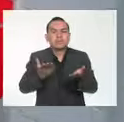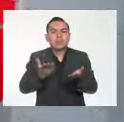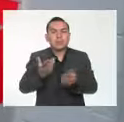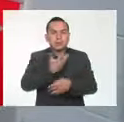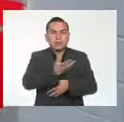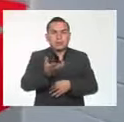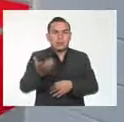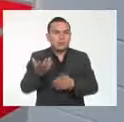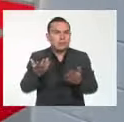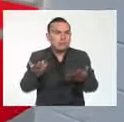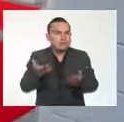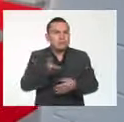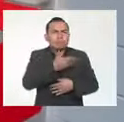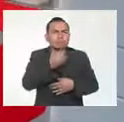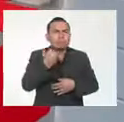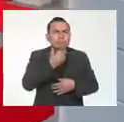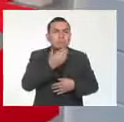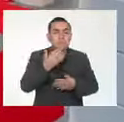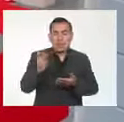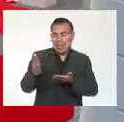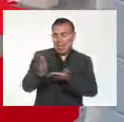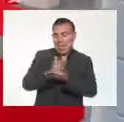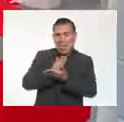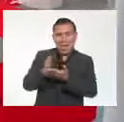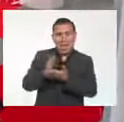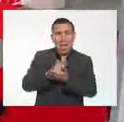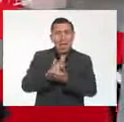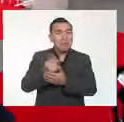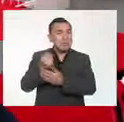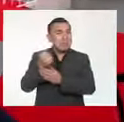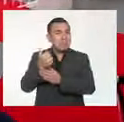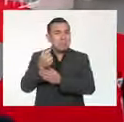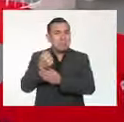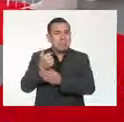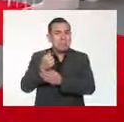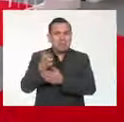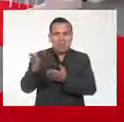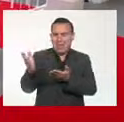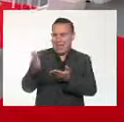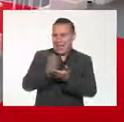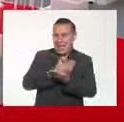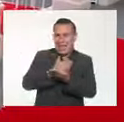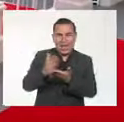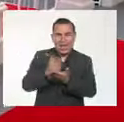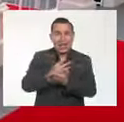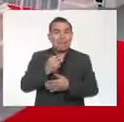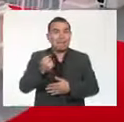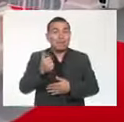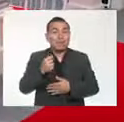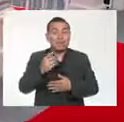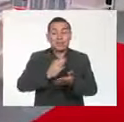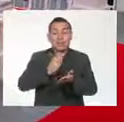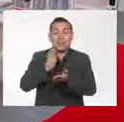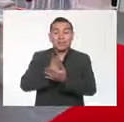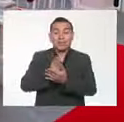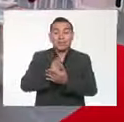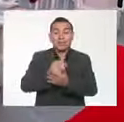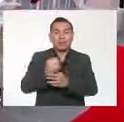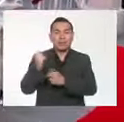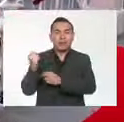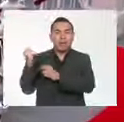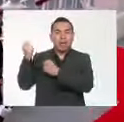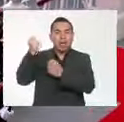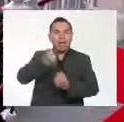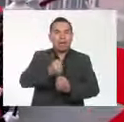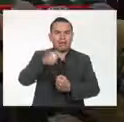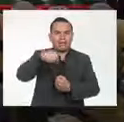armas y no encontraron resistencia. No había policía. Fueron a luchar contra una dictadura que no